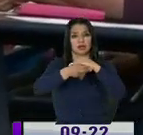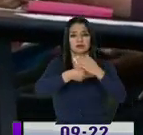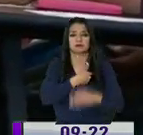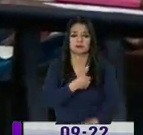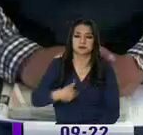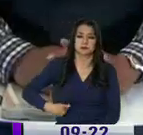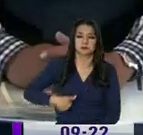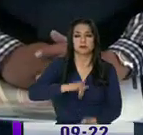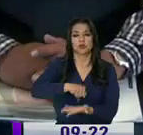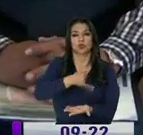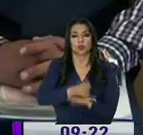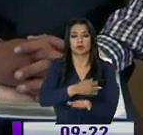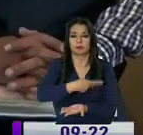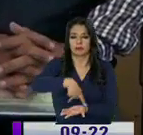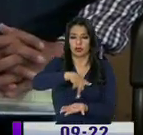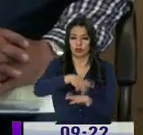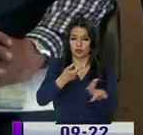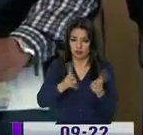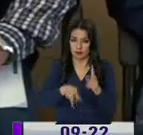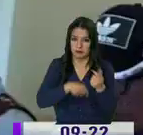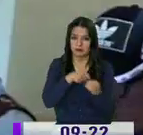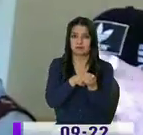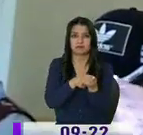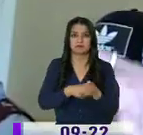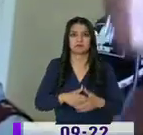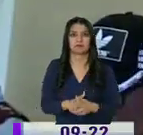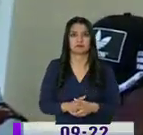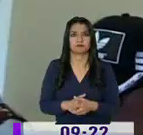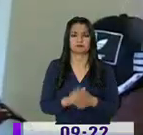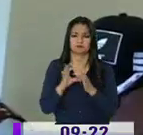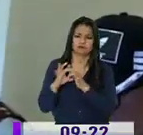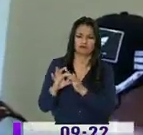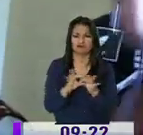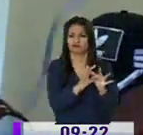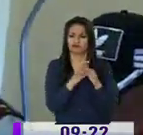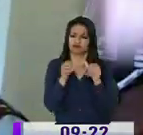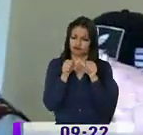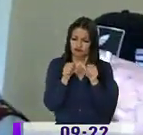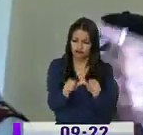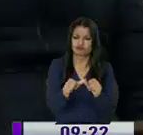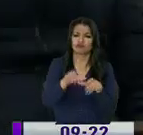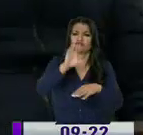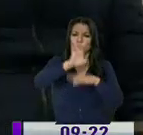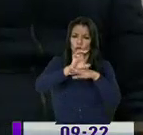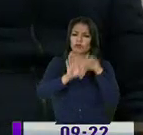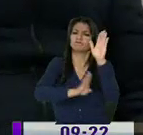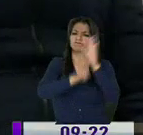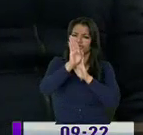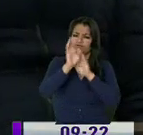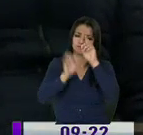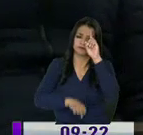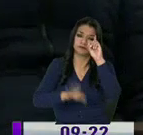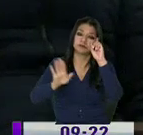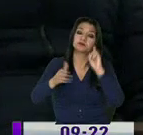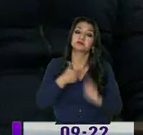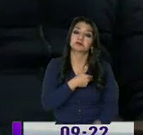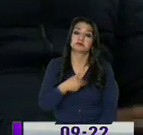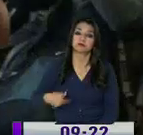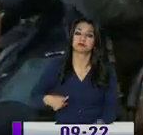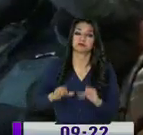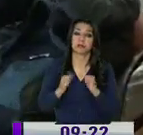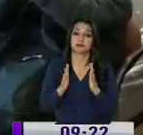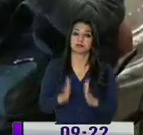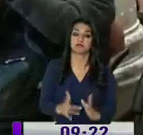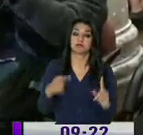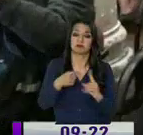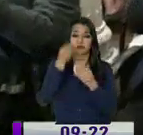presidentes de las juntas parroquiales. Unidos para transformar este país. La presidenta de la Asamblea dio a